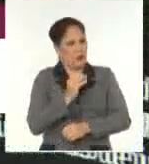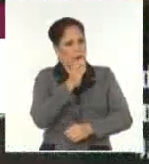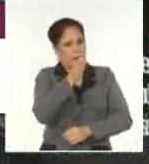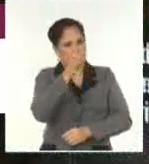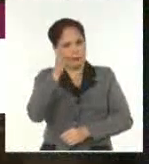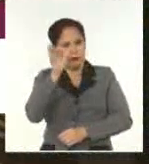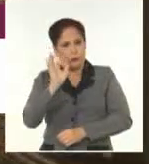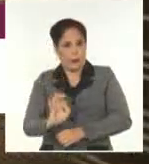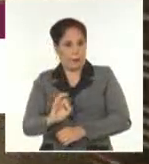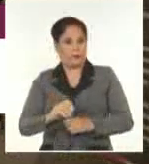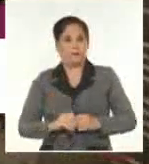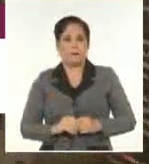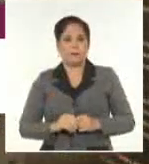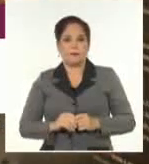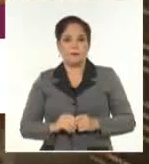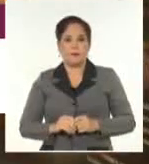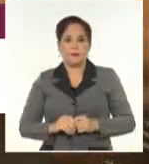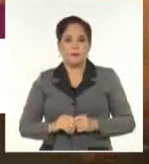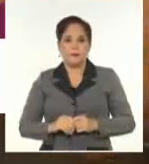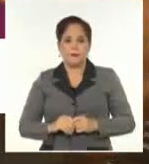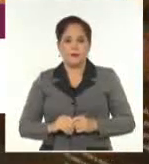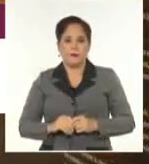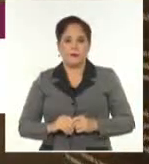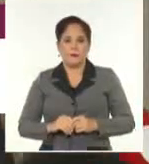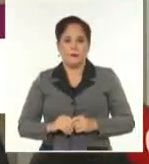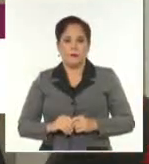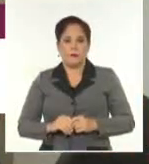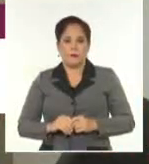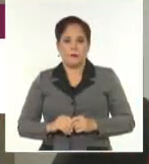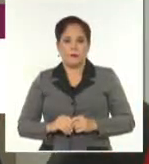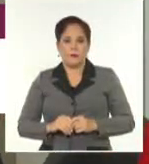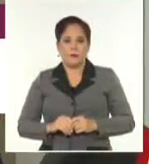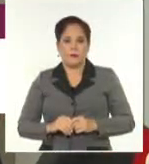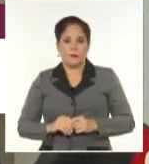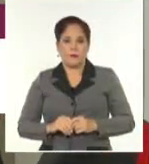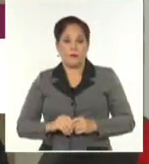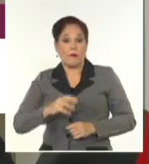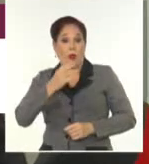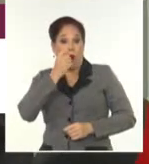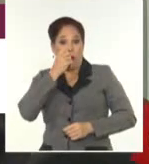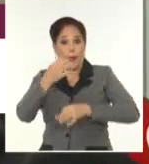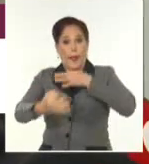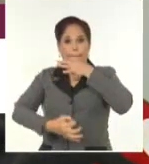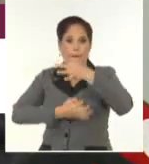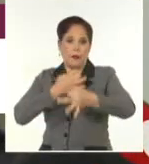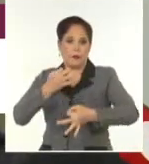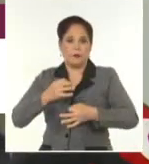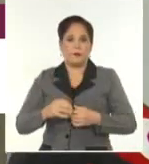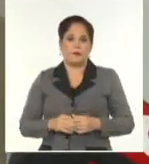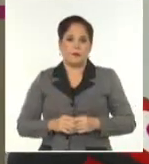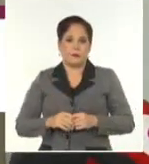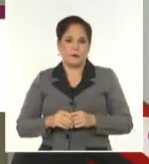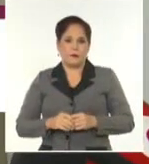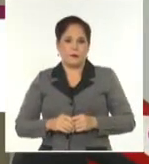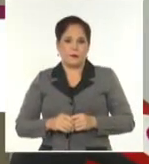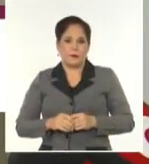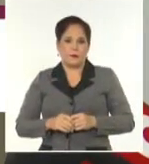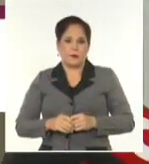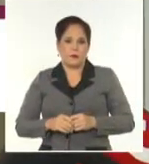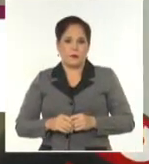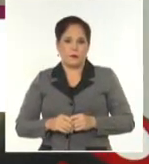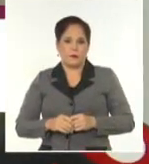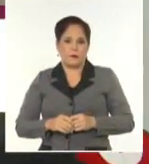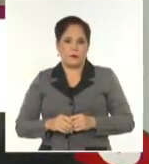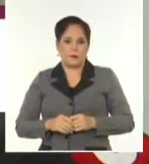En palabras exclusivas para la televisión cubana, Golovchenko señaló. La política de